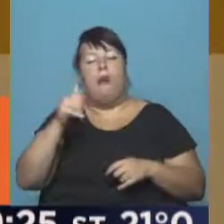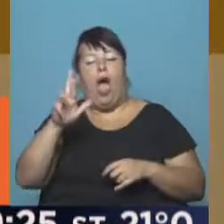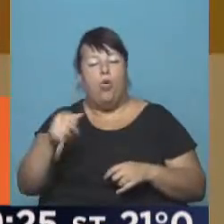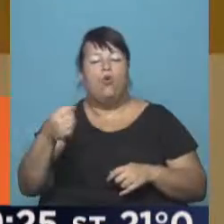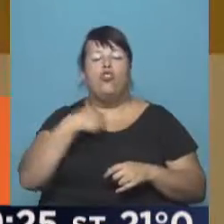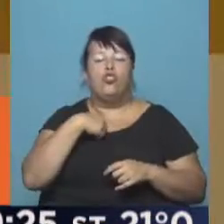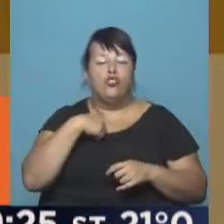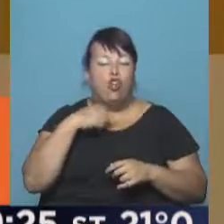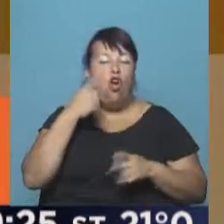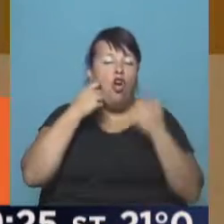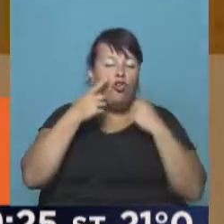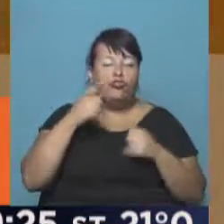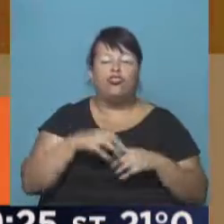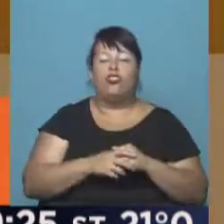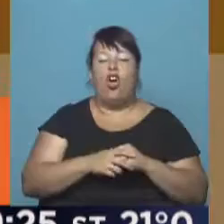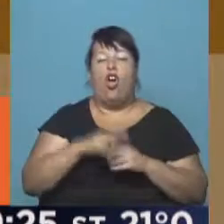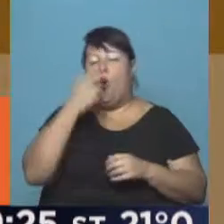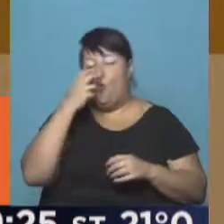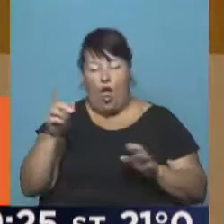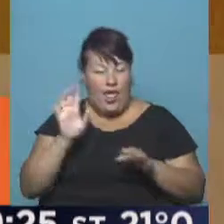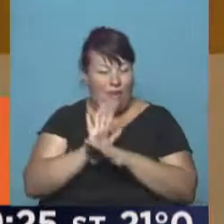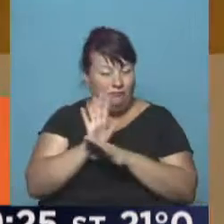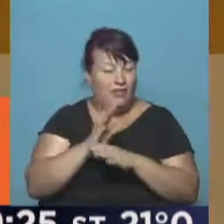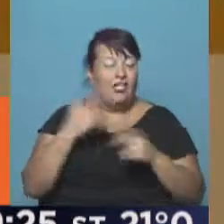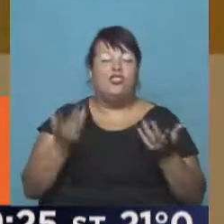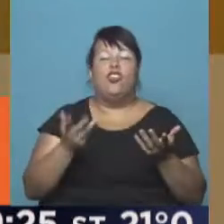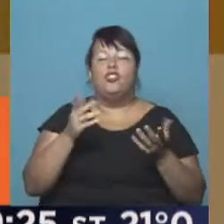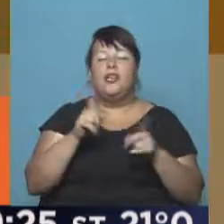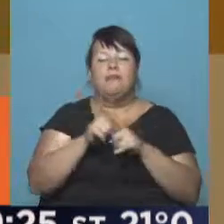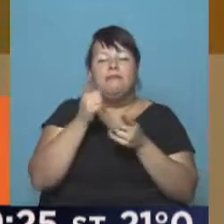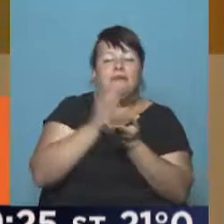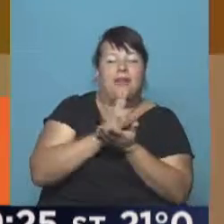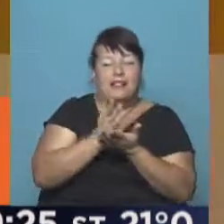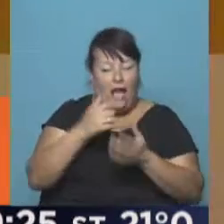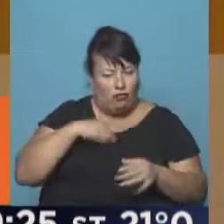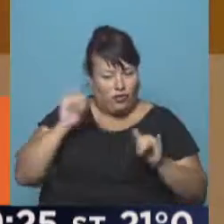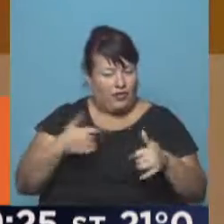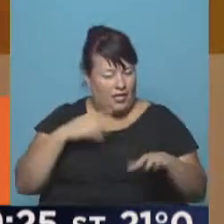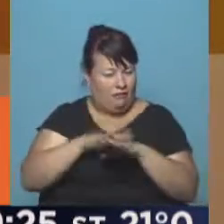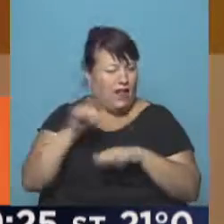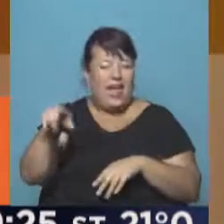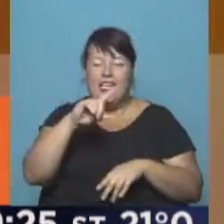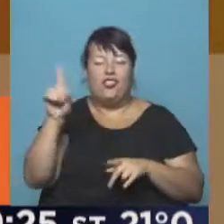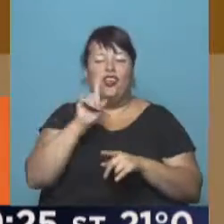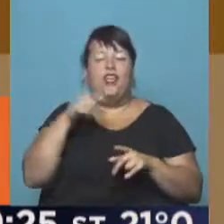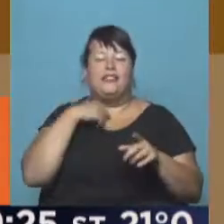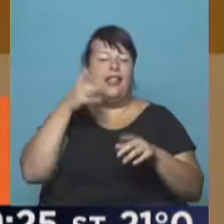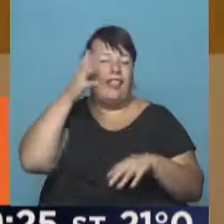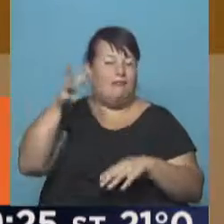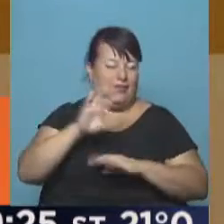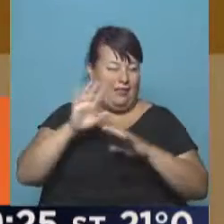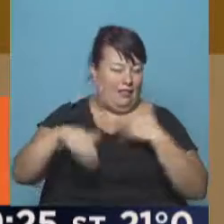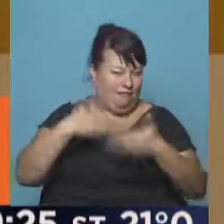lo controlo a los bolivianos, digamos. Entonces, como que estuviera en el medio. Y yo me hago cargo de que ellos no se pasen de la raya.